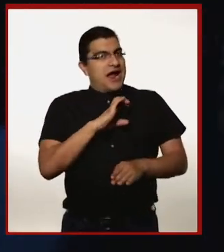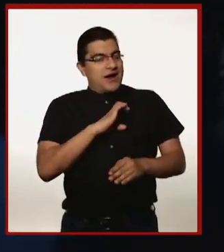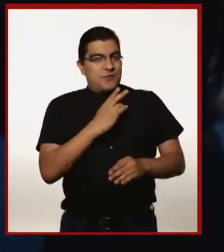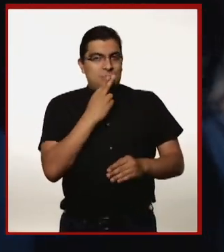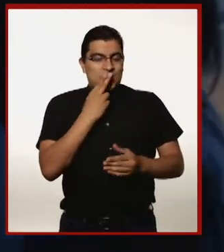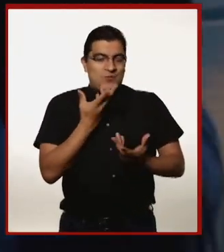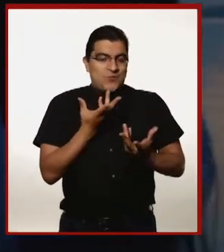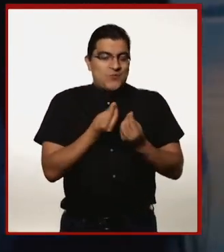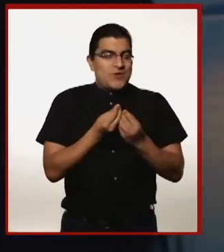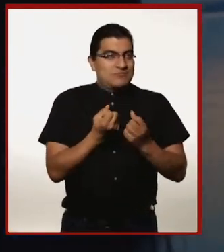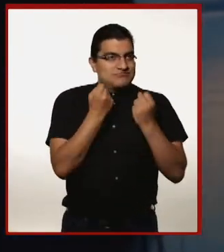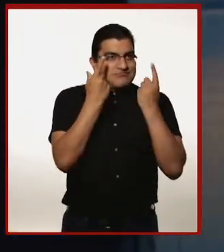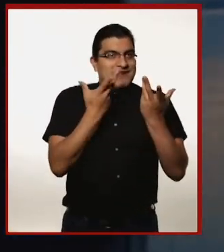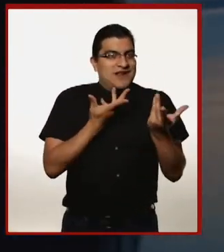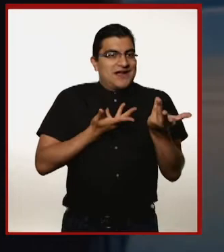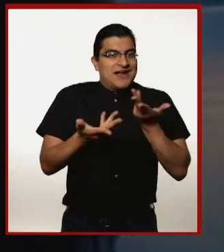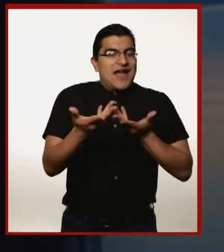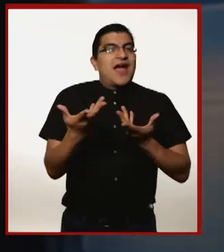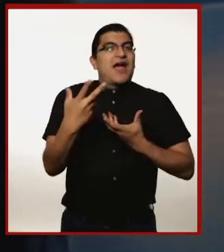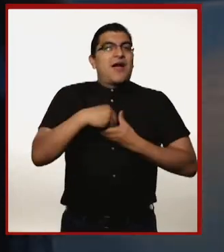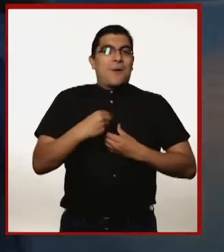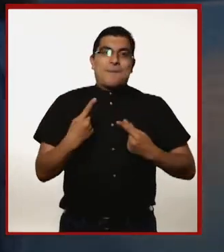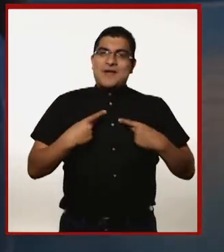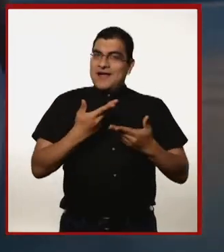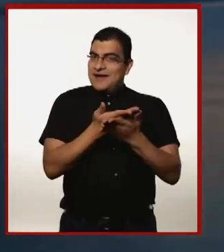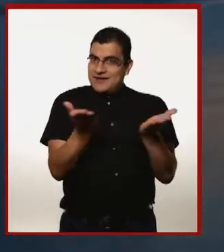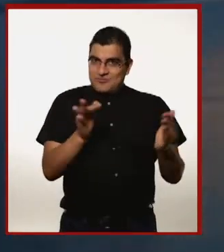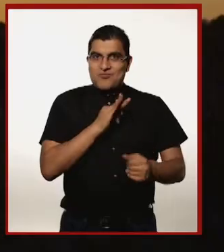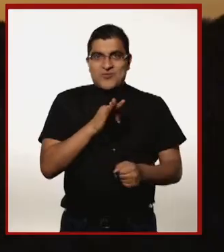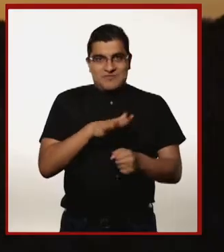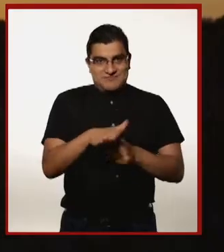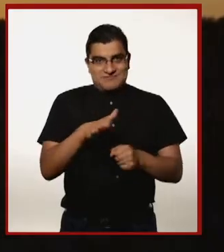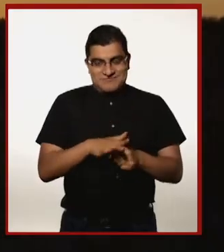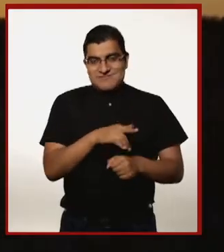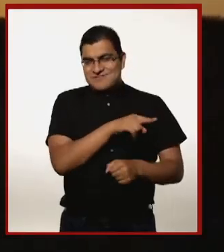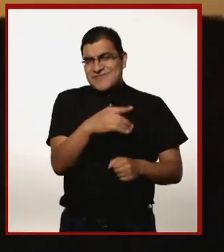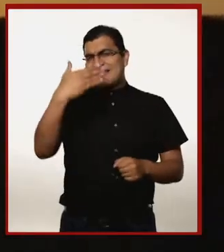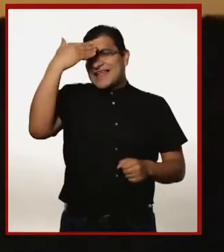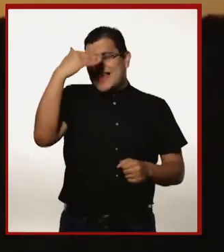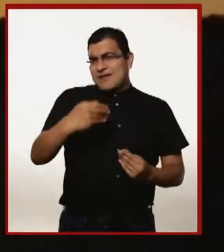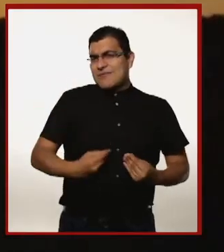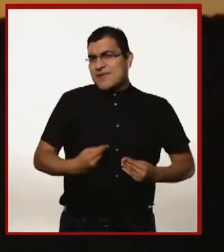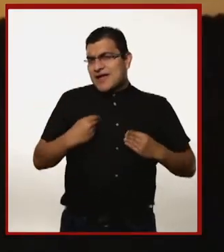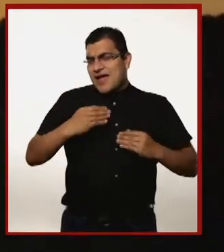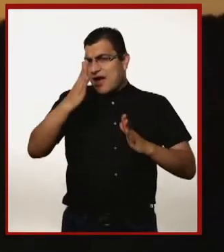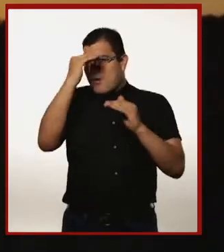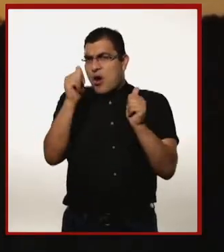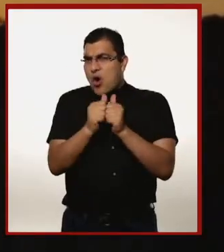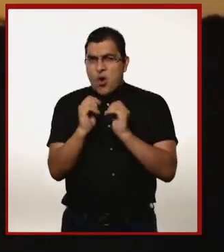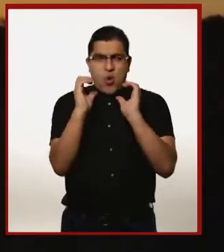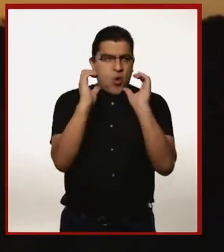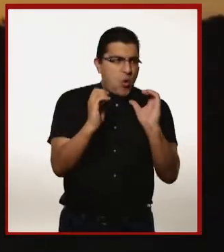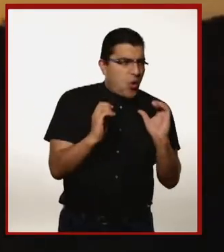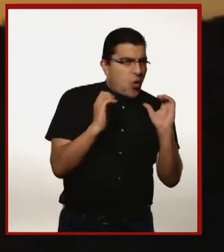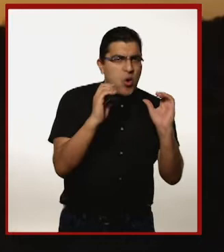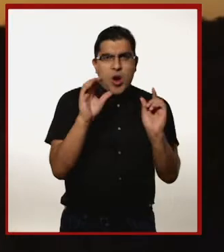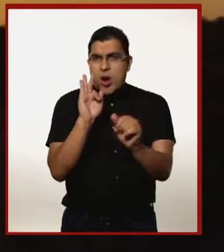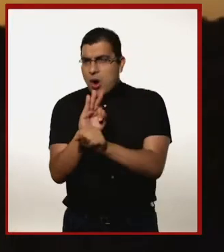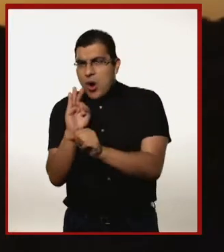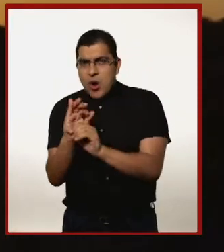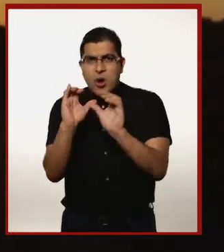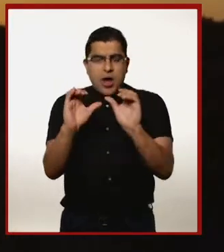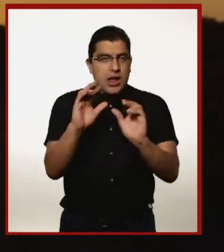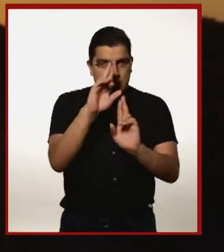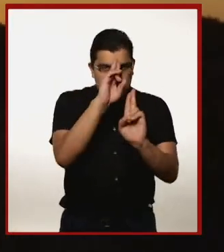y de reconocimiento que podemos tener como personas. Y bueno, de alguna manera el que fortalezca también ese compromiso de cuidado, de